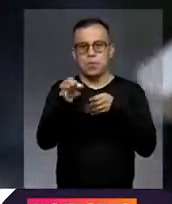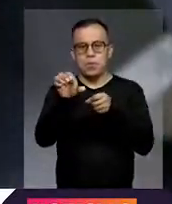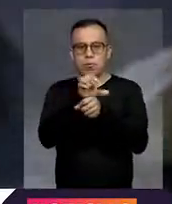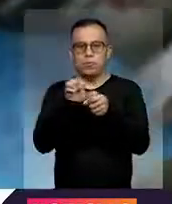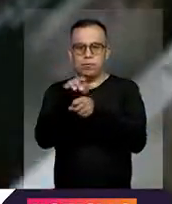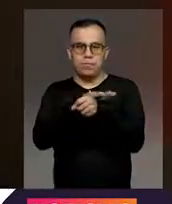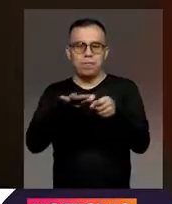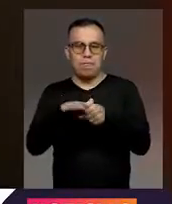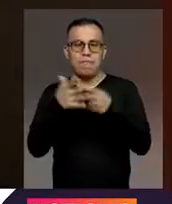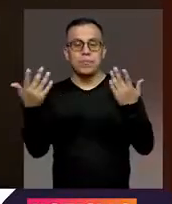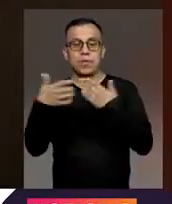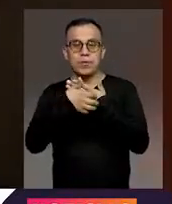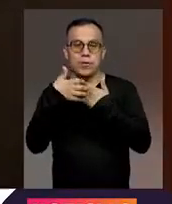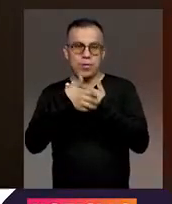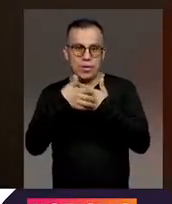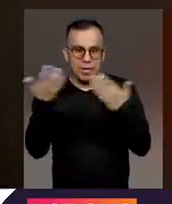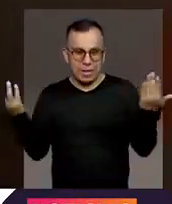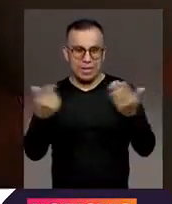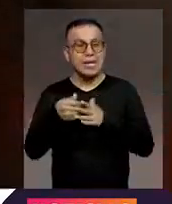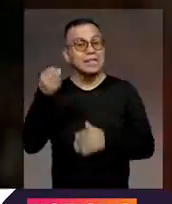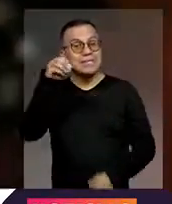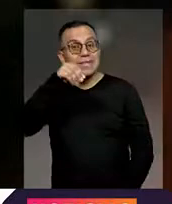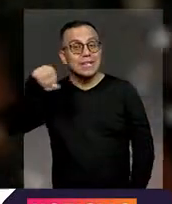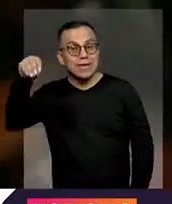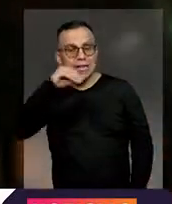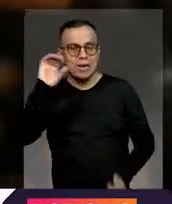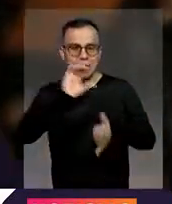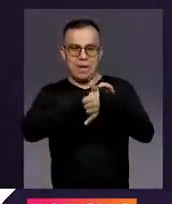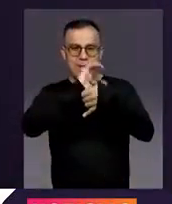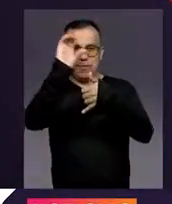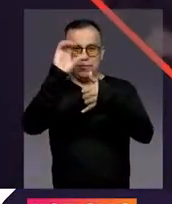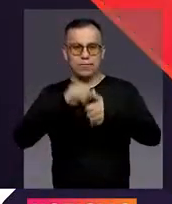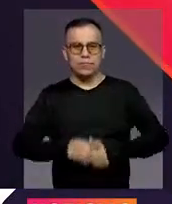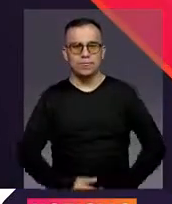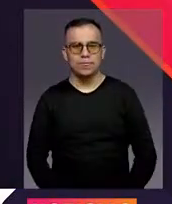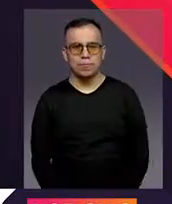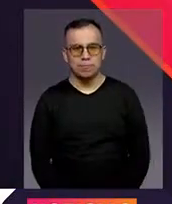Cundinamarca, Tolima, Huila, Los Santanderes y la costa atlántica.